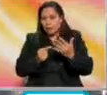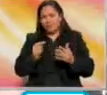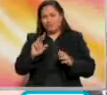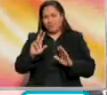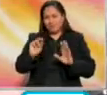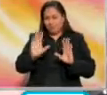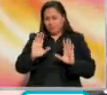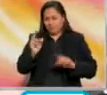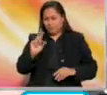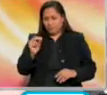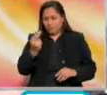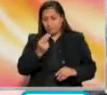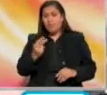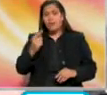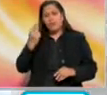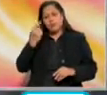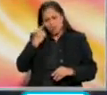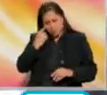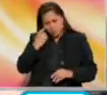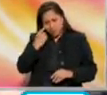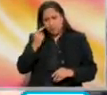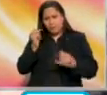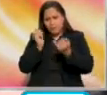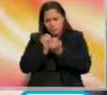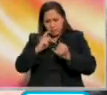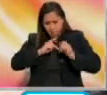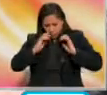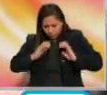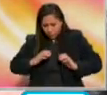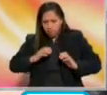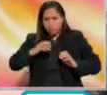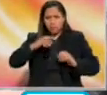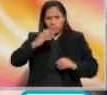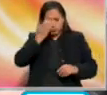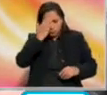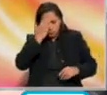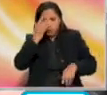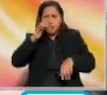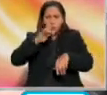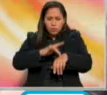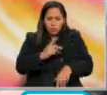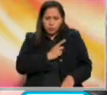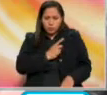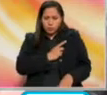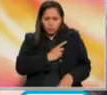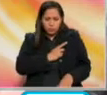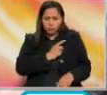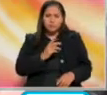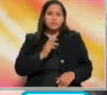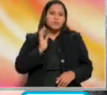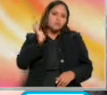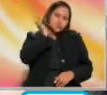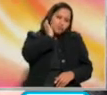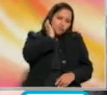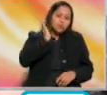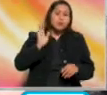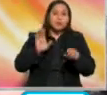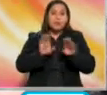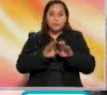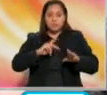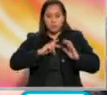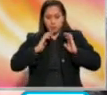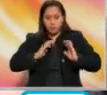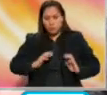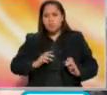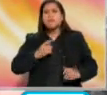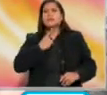personales respecto a eso, decir, pues mira, también el conocer tu cuerpo, el poderte tocar, el poder entender cómo gozas tú con tu propio cuerpo es